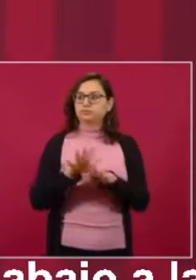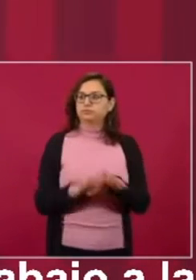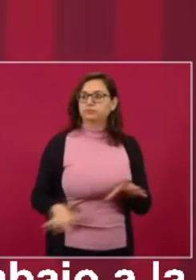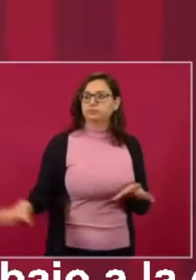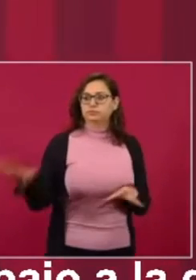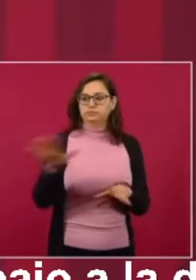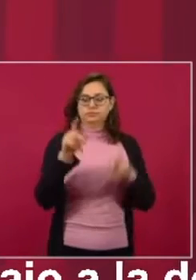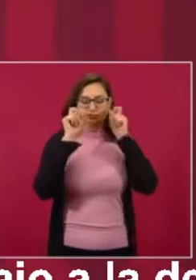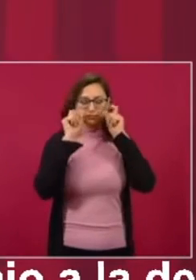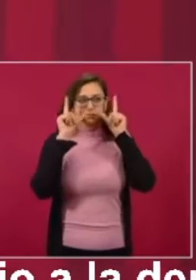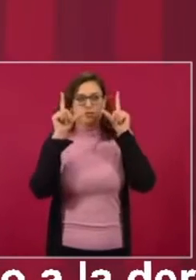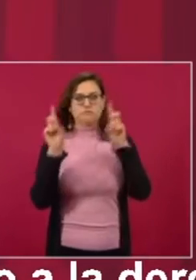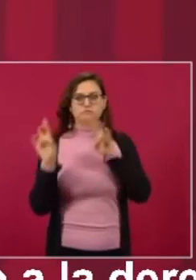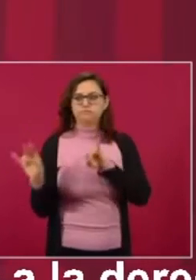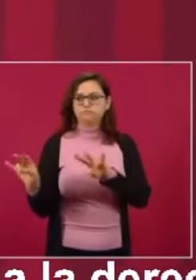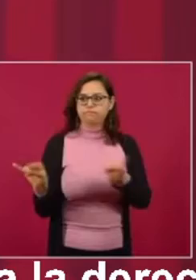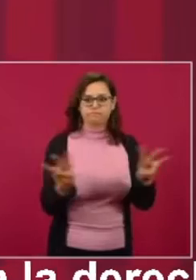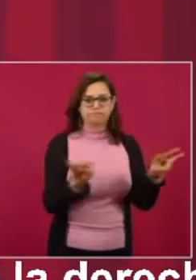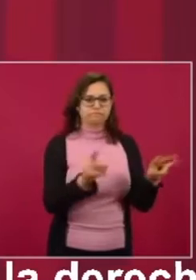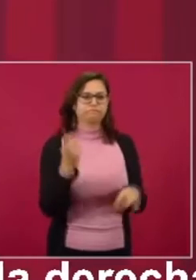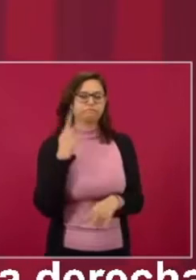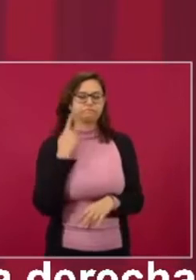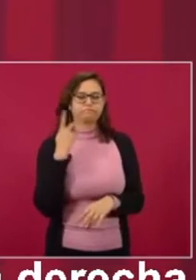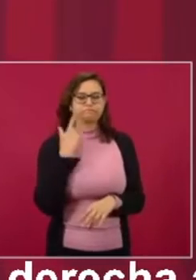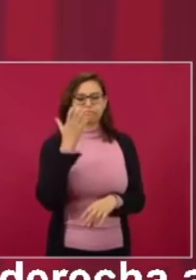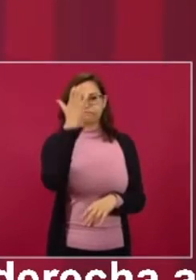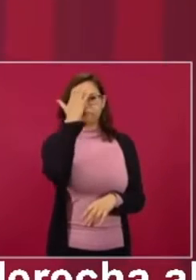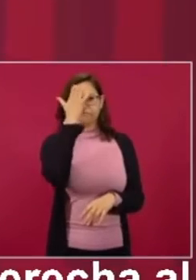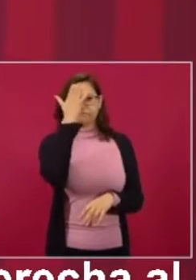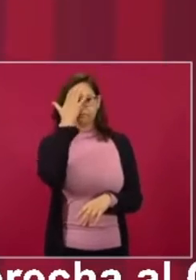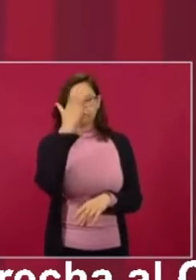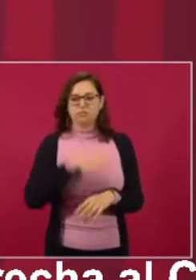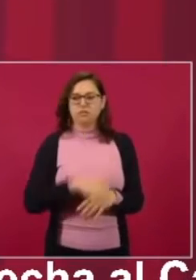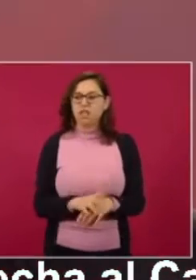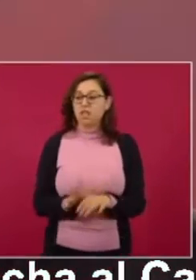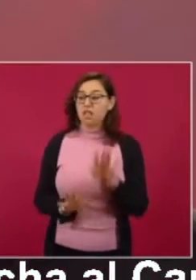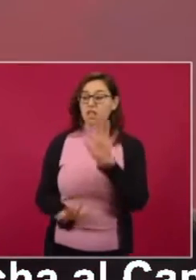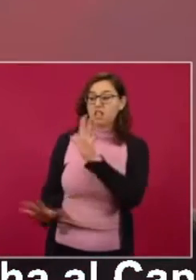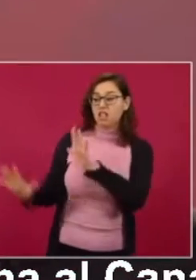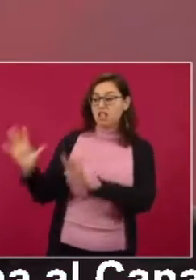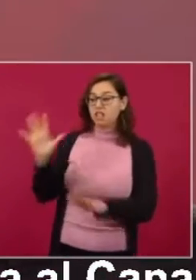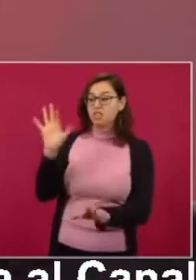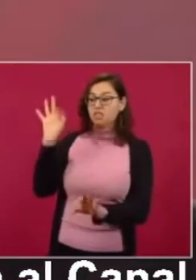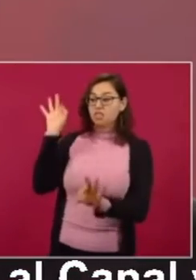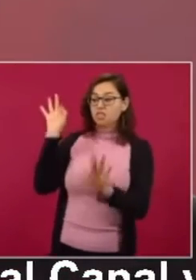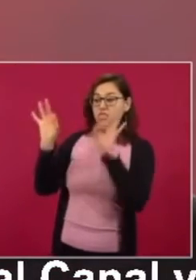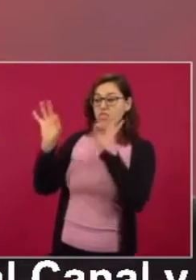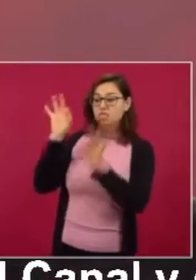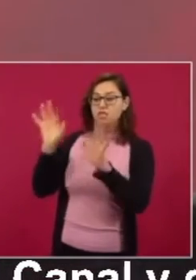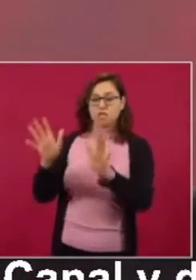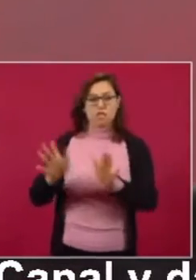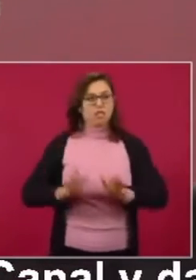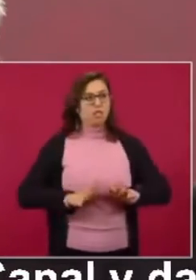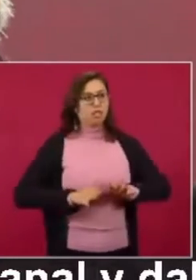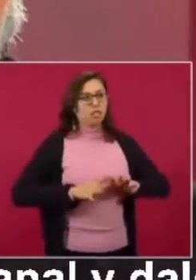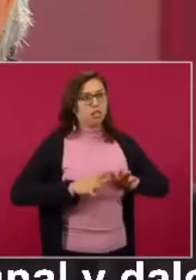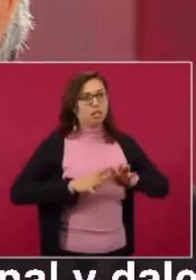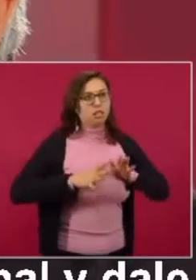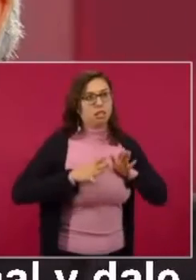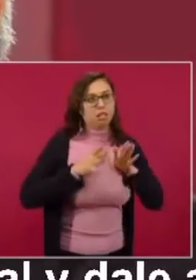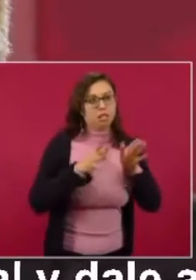consciente politizado no susceptible de manipulación